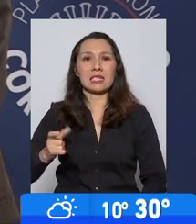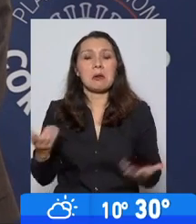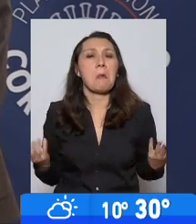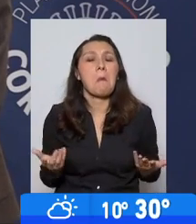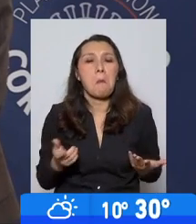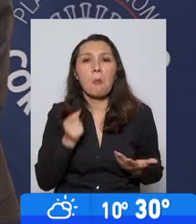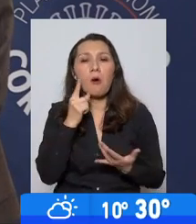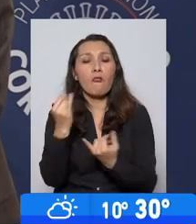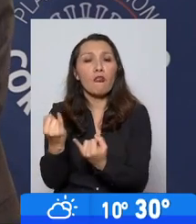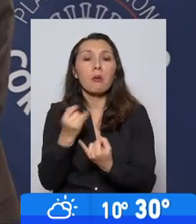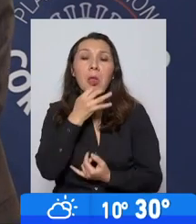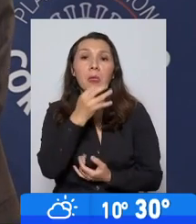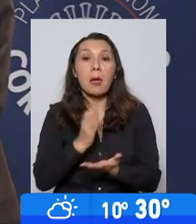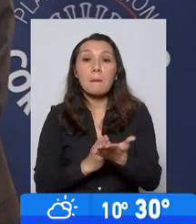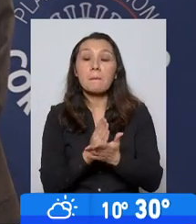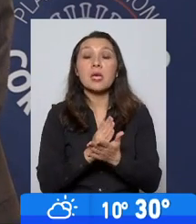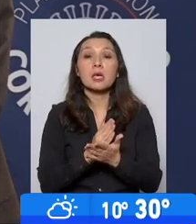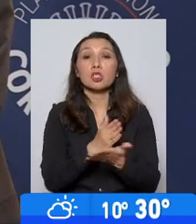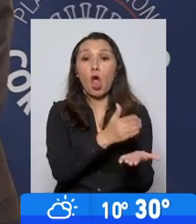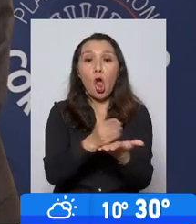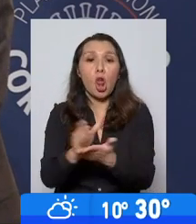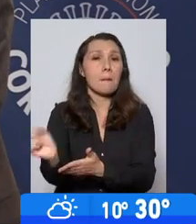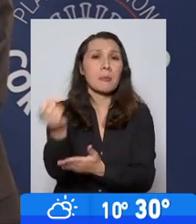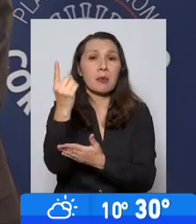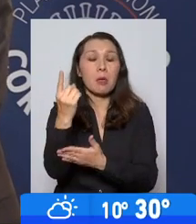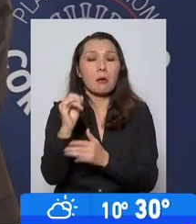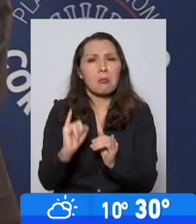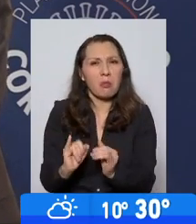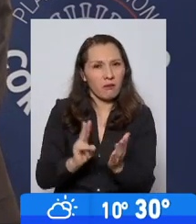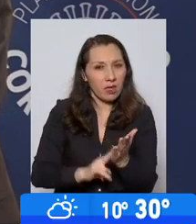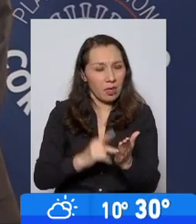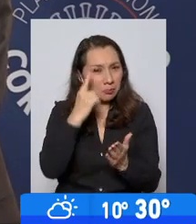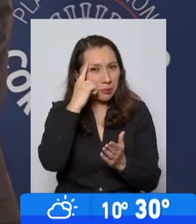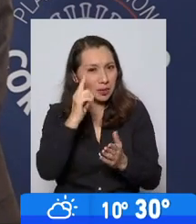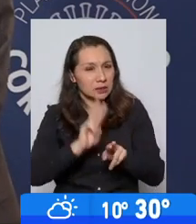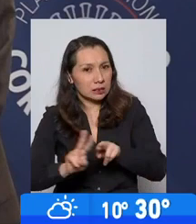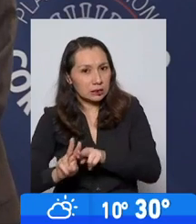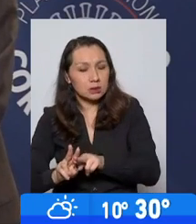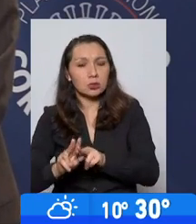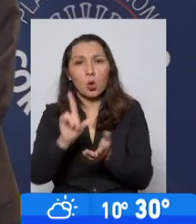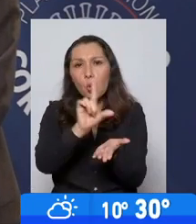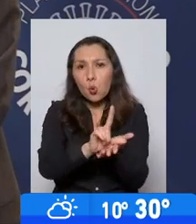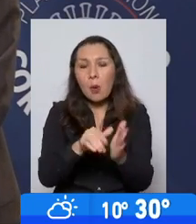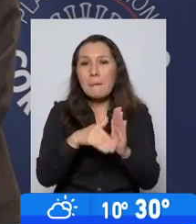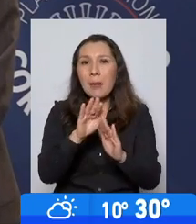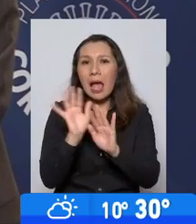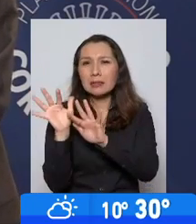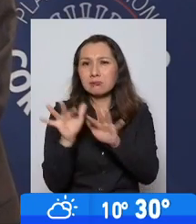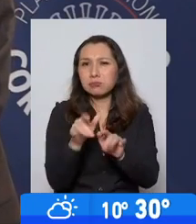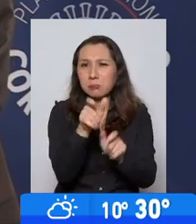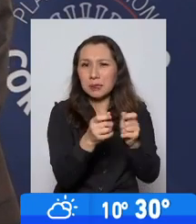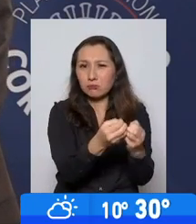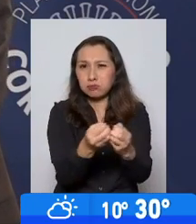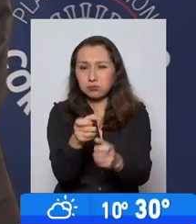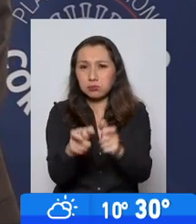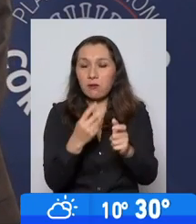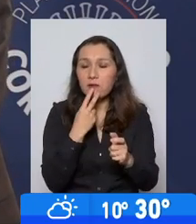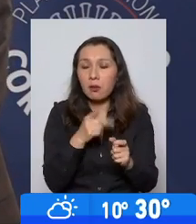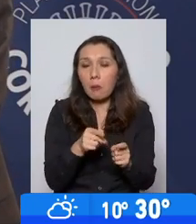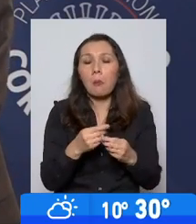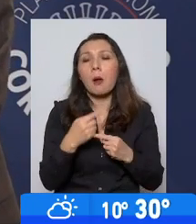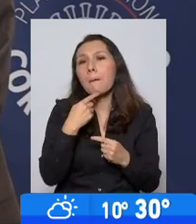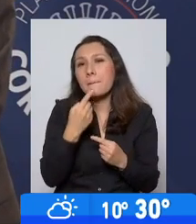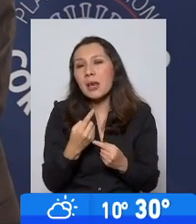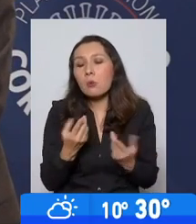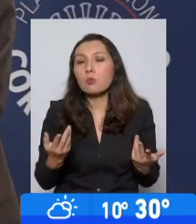Hay informaciones que dicen que se van a empezar a aplicar en los colegios, si es que también se tiene pensado aplicar en zonas con mayor hacinamiento. Si nos pudiera explicar también